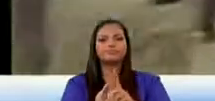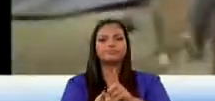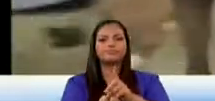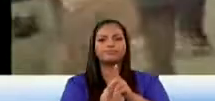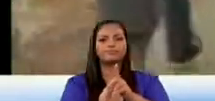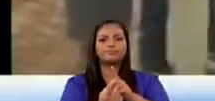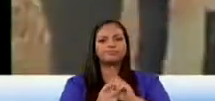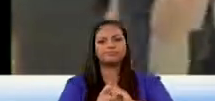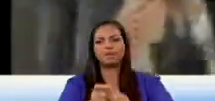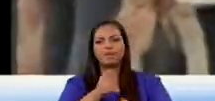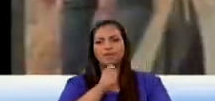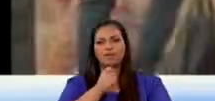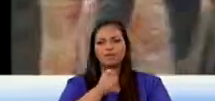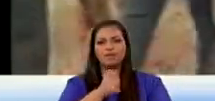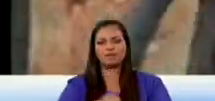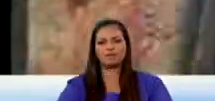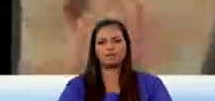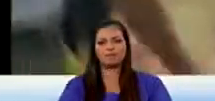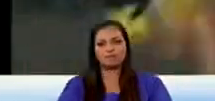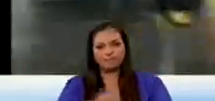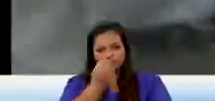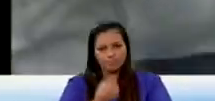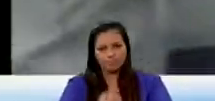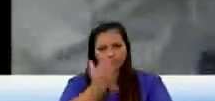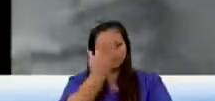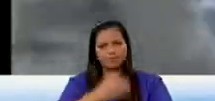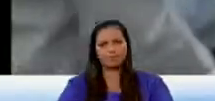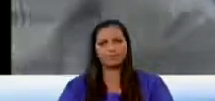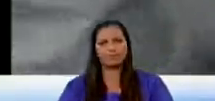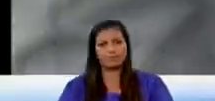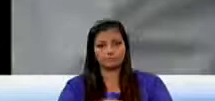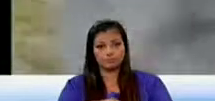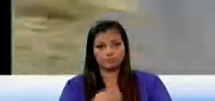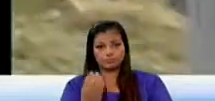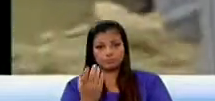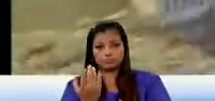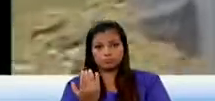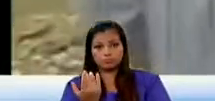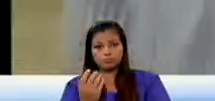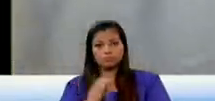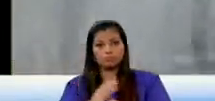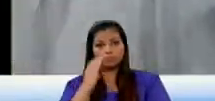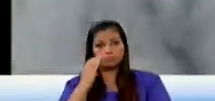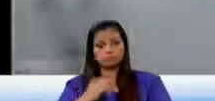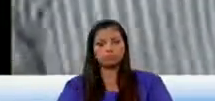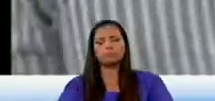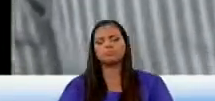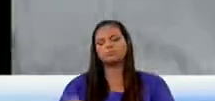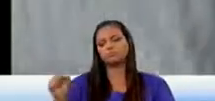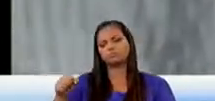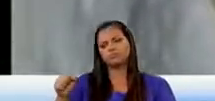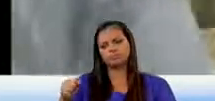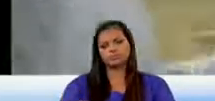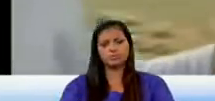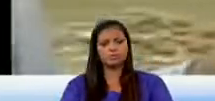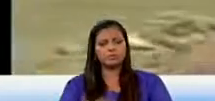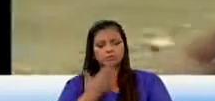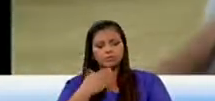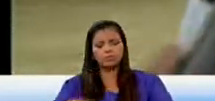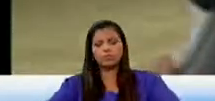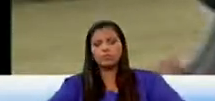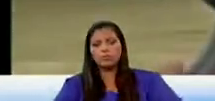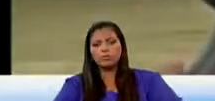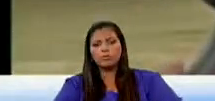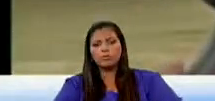para que me cuenten un poco de la situación. Señora, buenos días. Oiga, usted espera el bus ya casi en media avenida, no puede hacer más. Así es, lo que tenemos que hacer, pues esperar